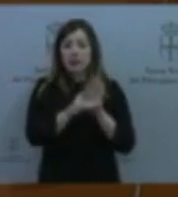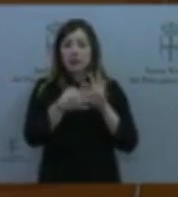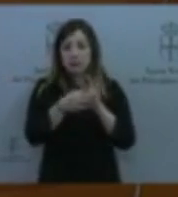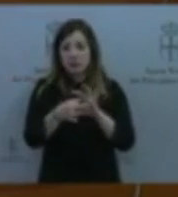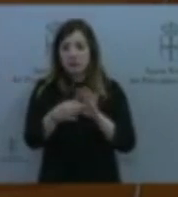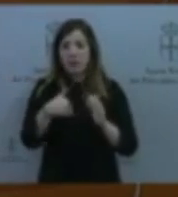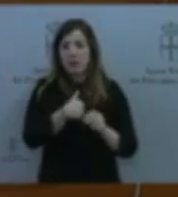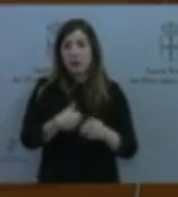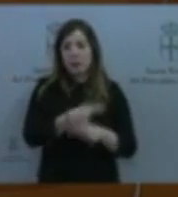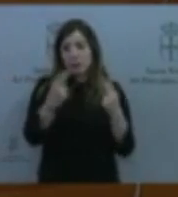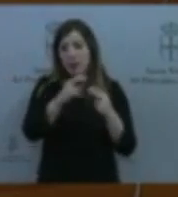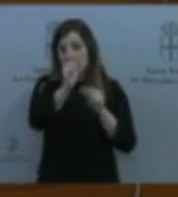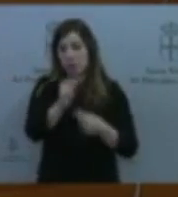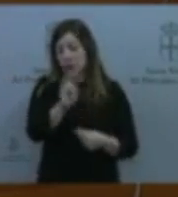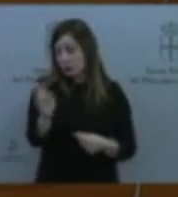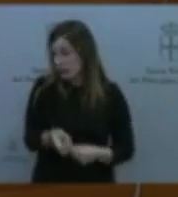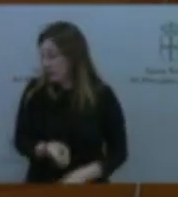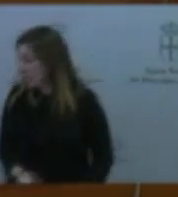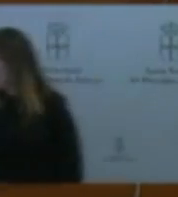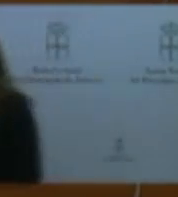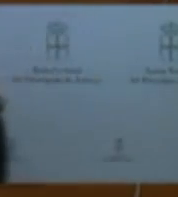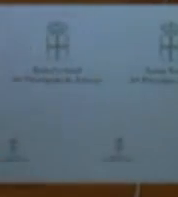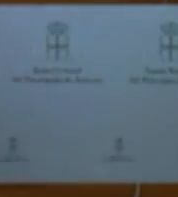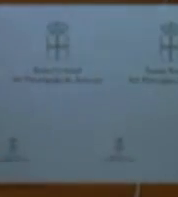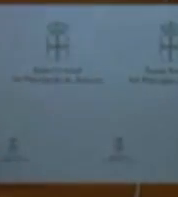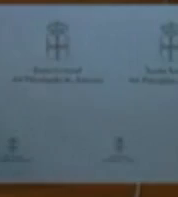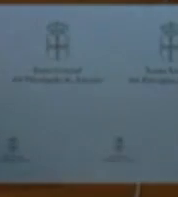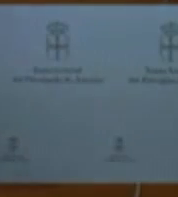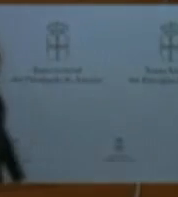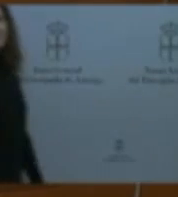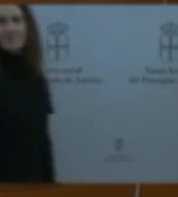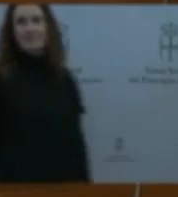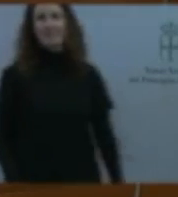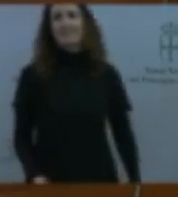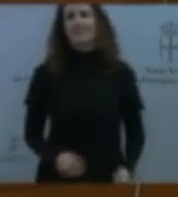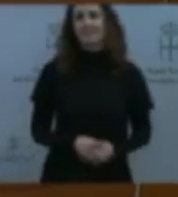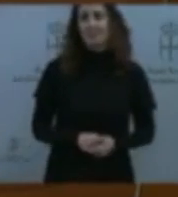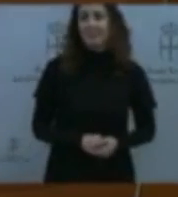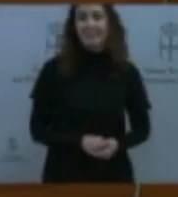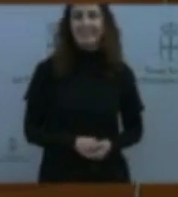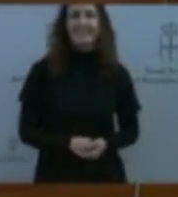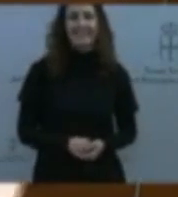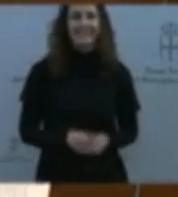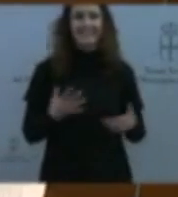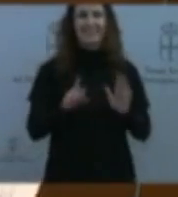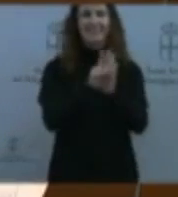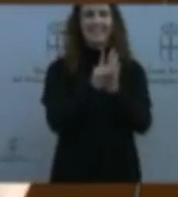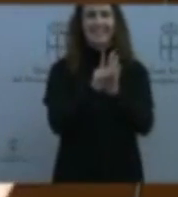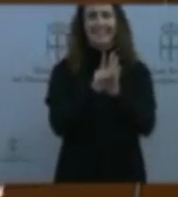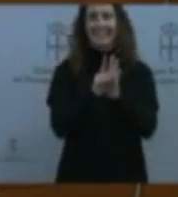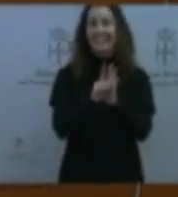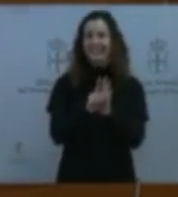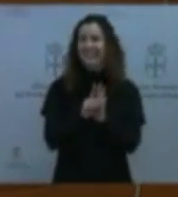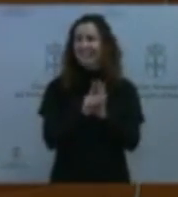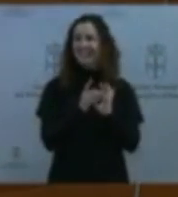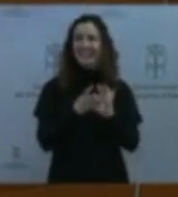intervención, Consejo Consultivo, etcétera, etcétera, pero estamos elaborando un decreto marco que sirva de base al Servicio de Salud para